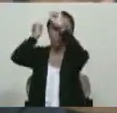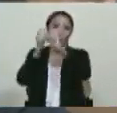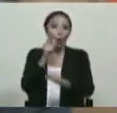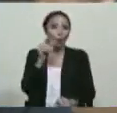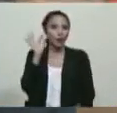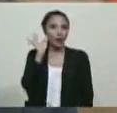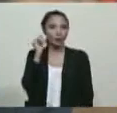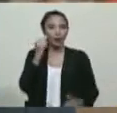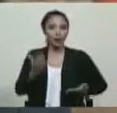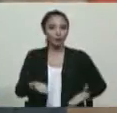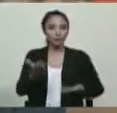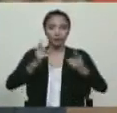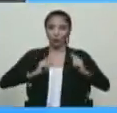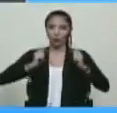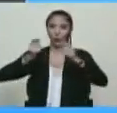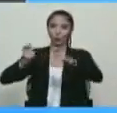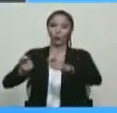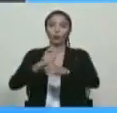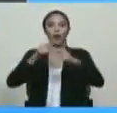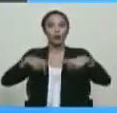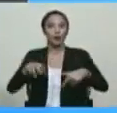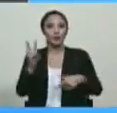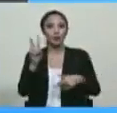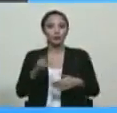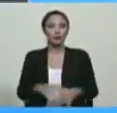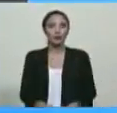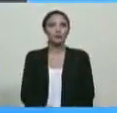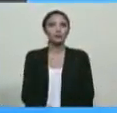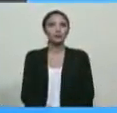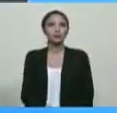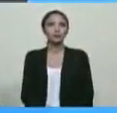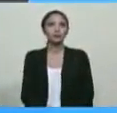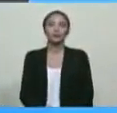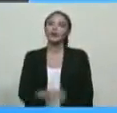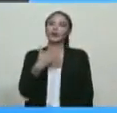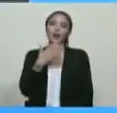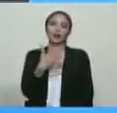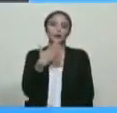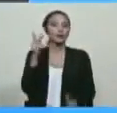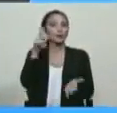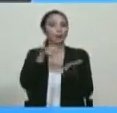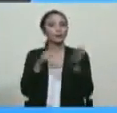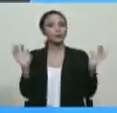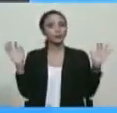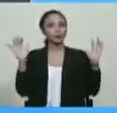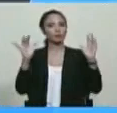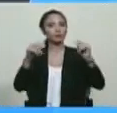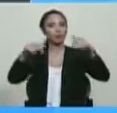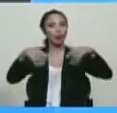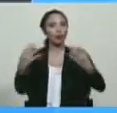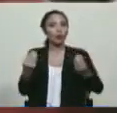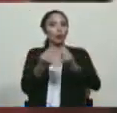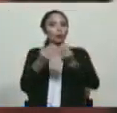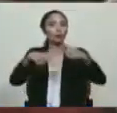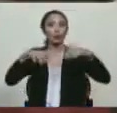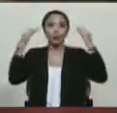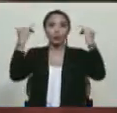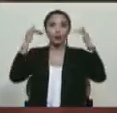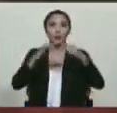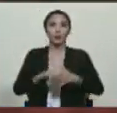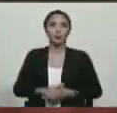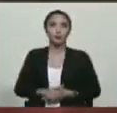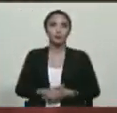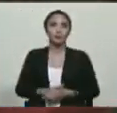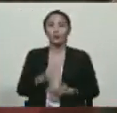embajadoras acreditados en la República Bolivariana de Venezuela. Gracias por estar aquí presente y acompañando esta